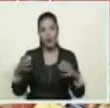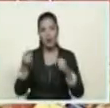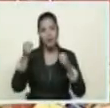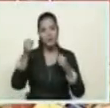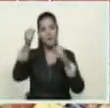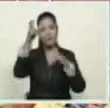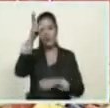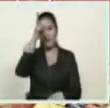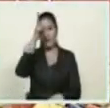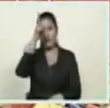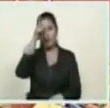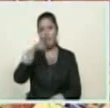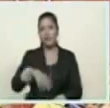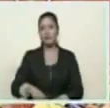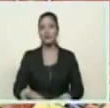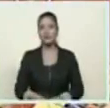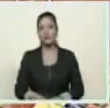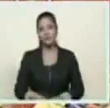estado falcón